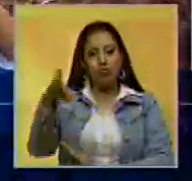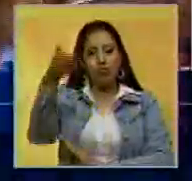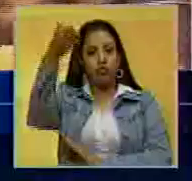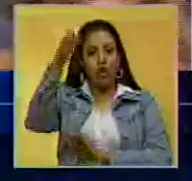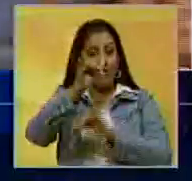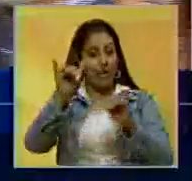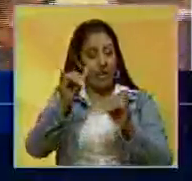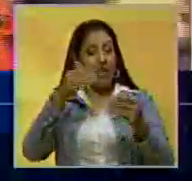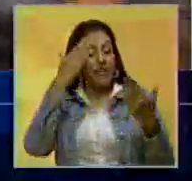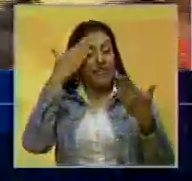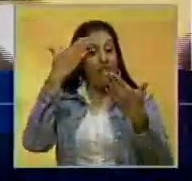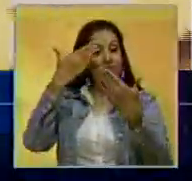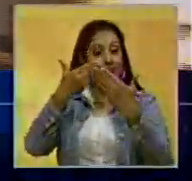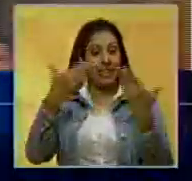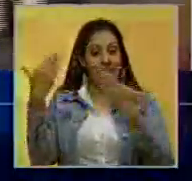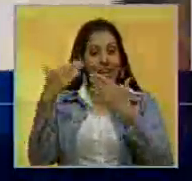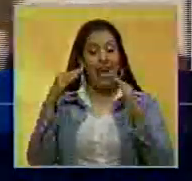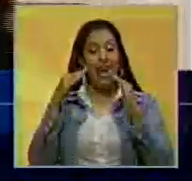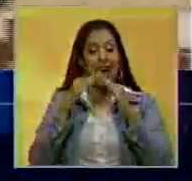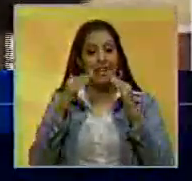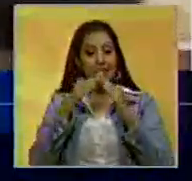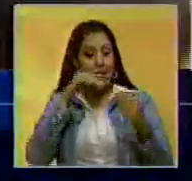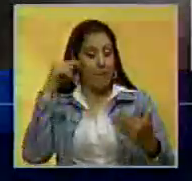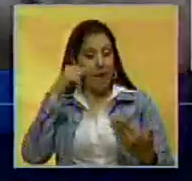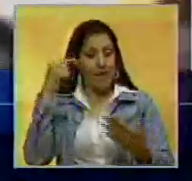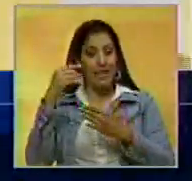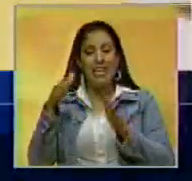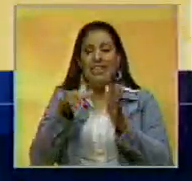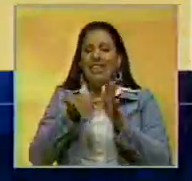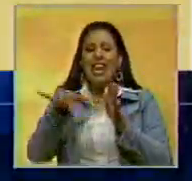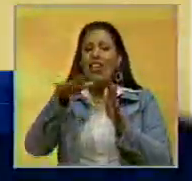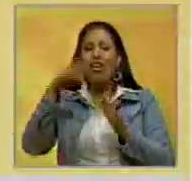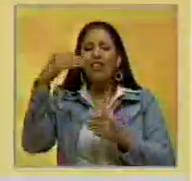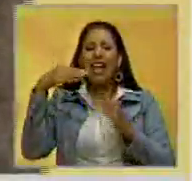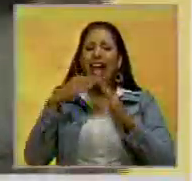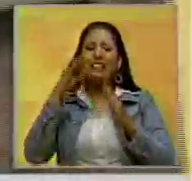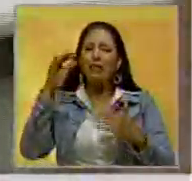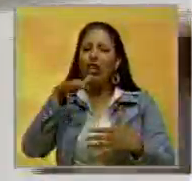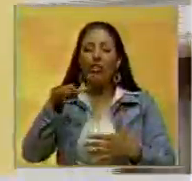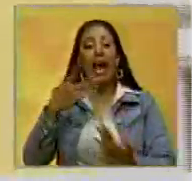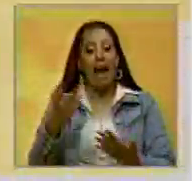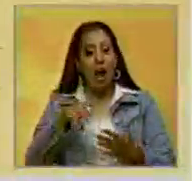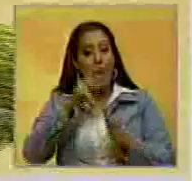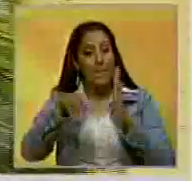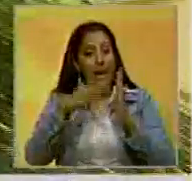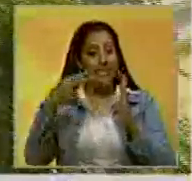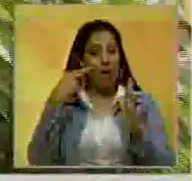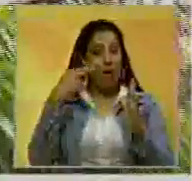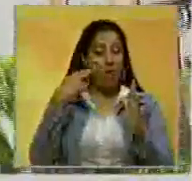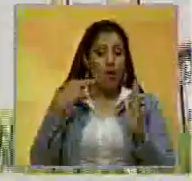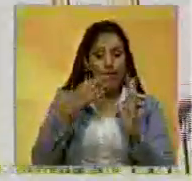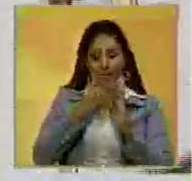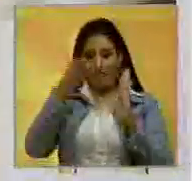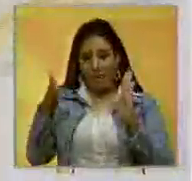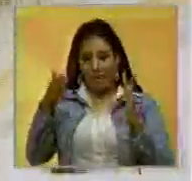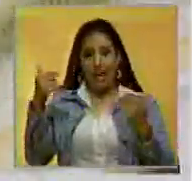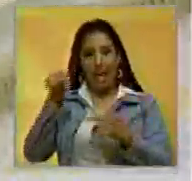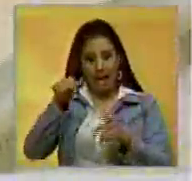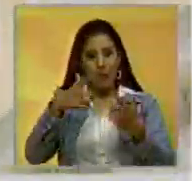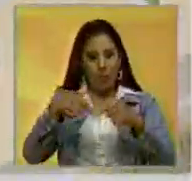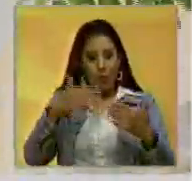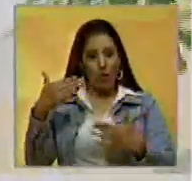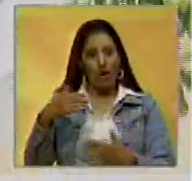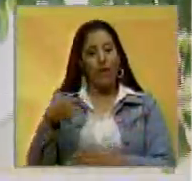del mercosur frente a la cancillería de la república Y también luego de metir un comunicado donde reiteraba el